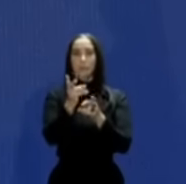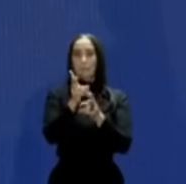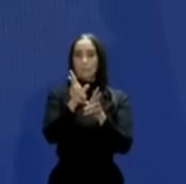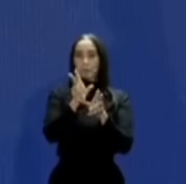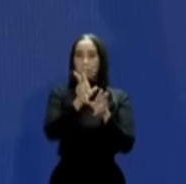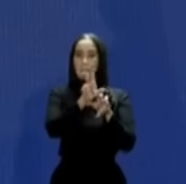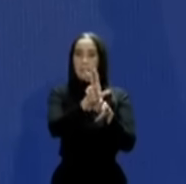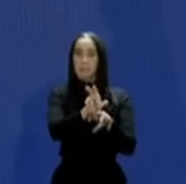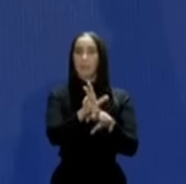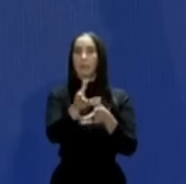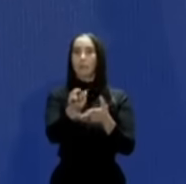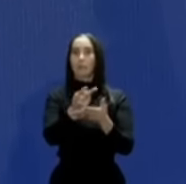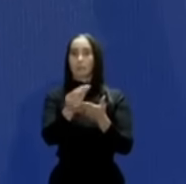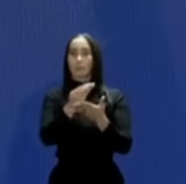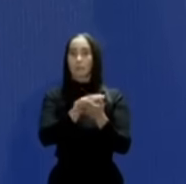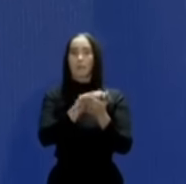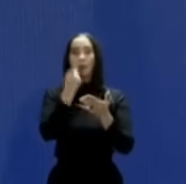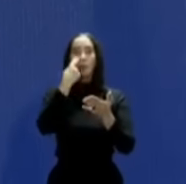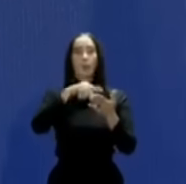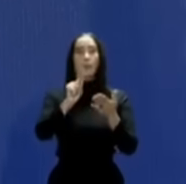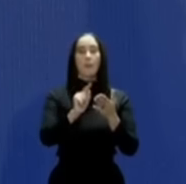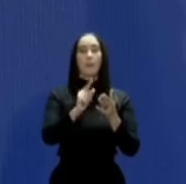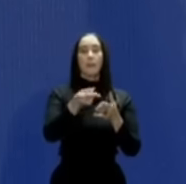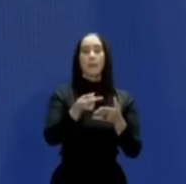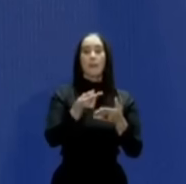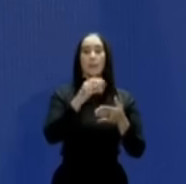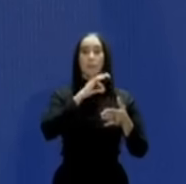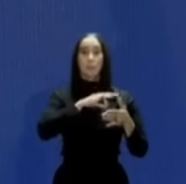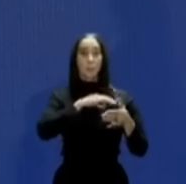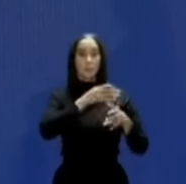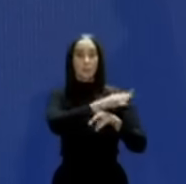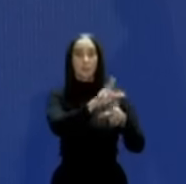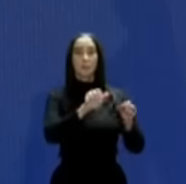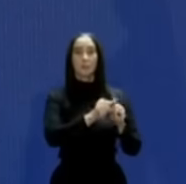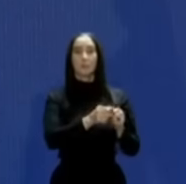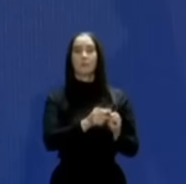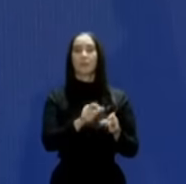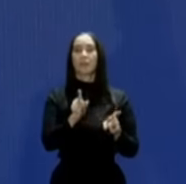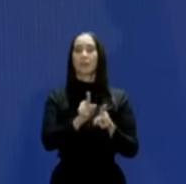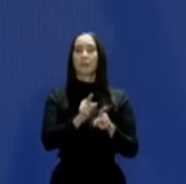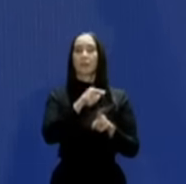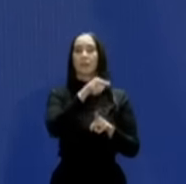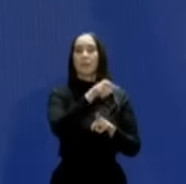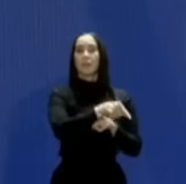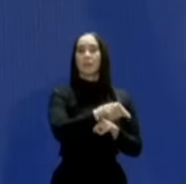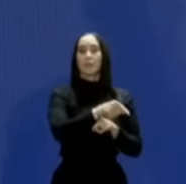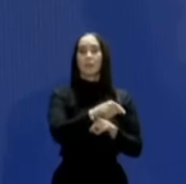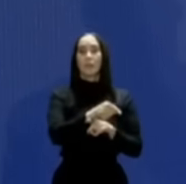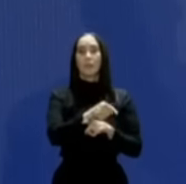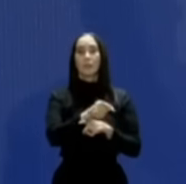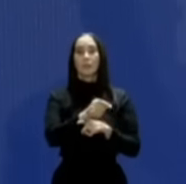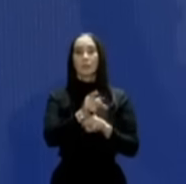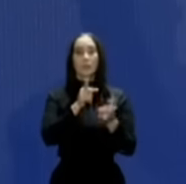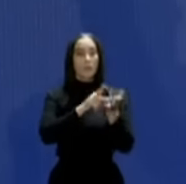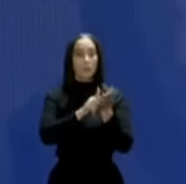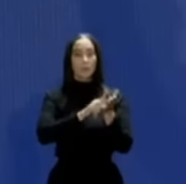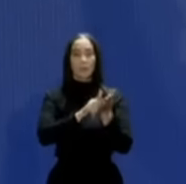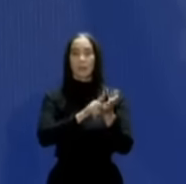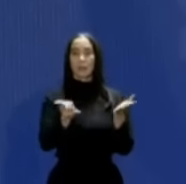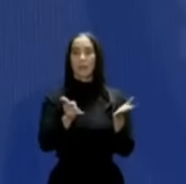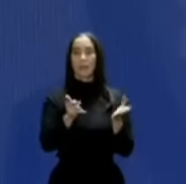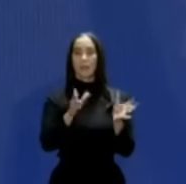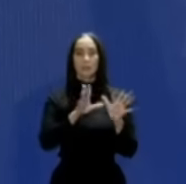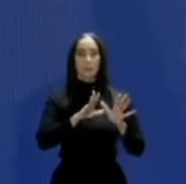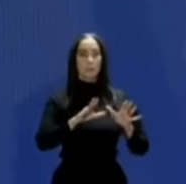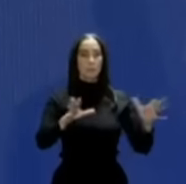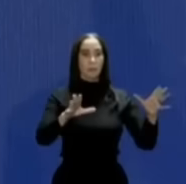engañados, para favorecerse y que incluso va a atender, no es verdad que va a atender a